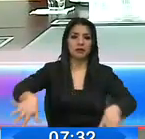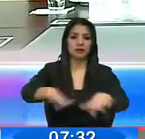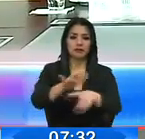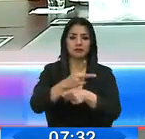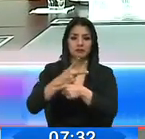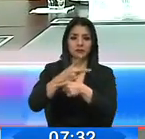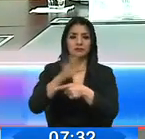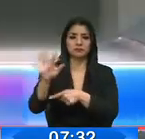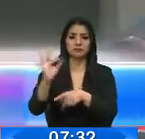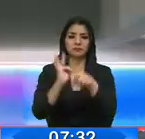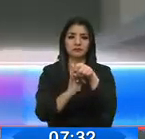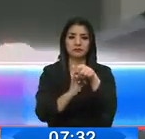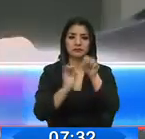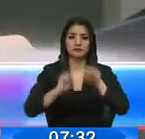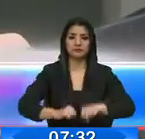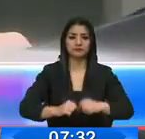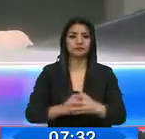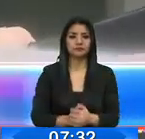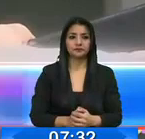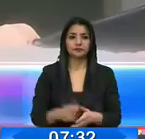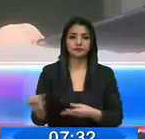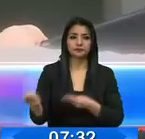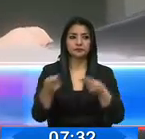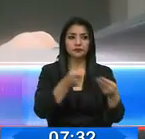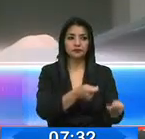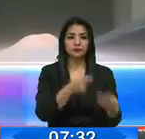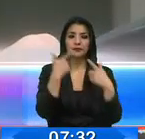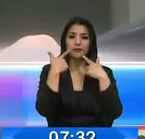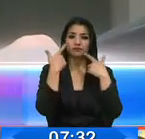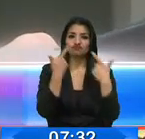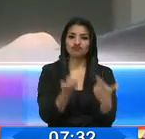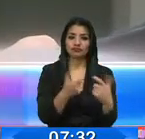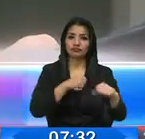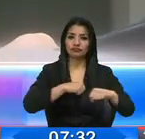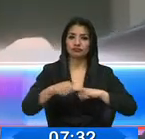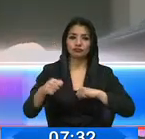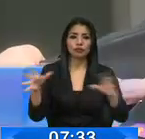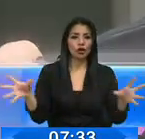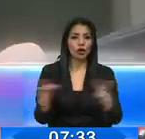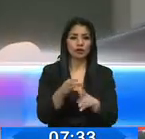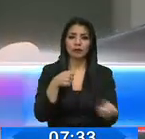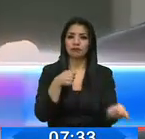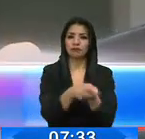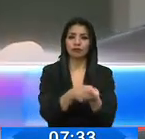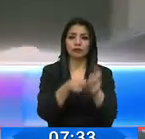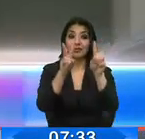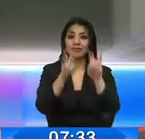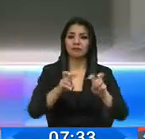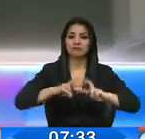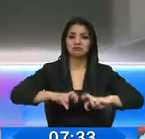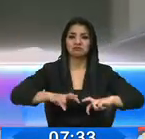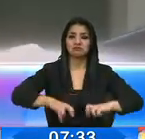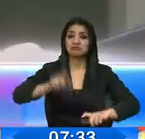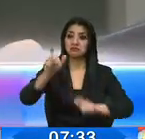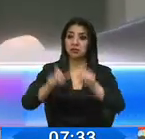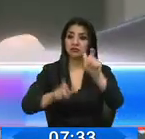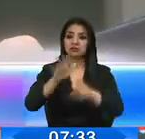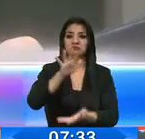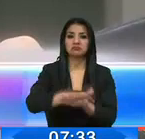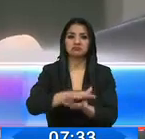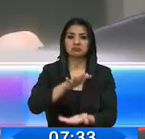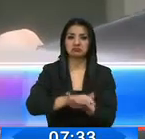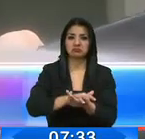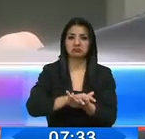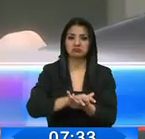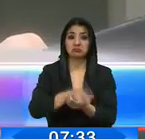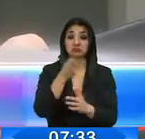de Participación. Remitiremos a la Fiscalía y estaremos atentos patrocinando los casos, de manera que la población sepa que no solamente